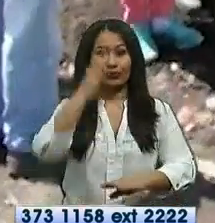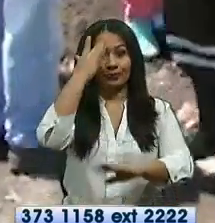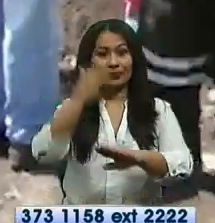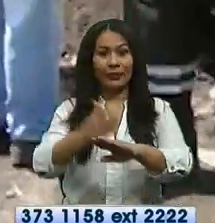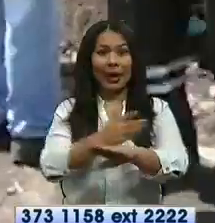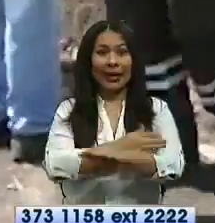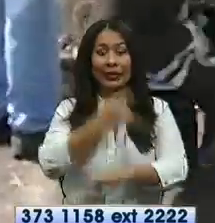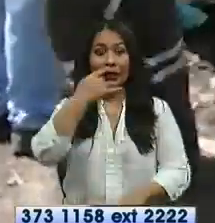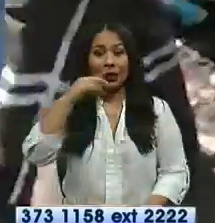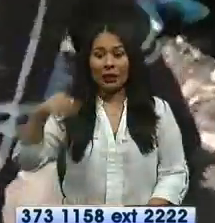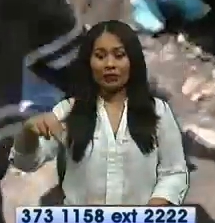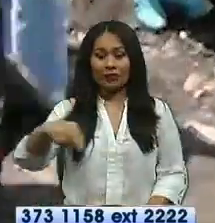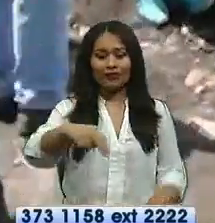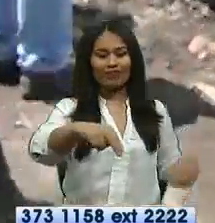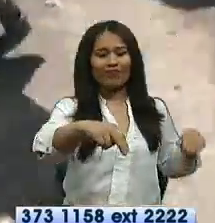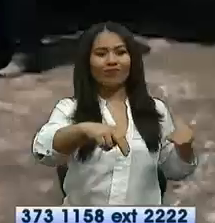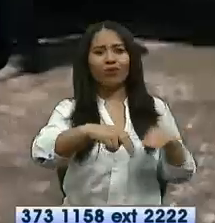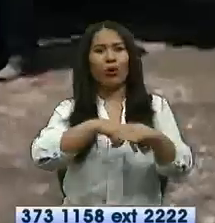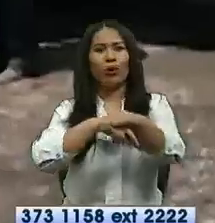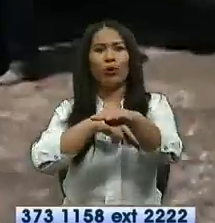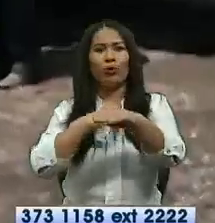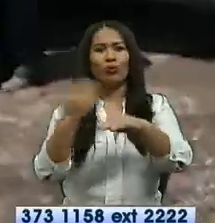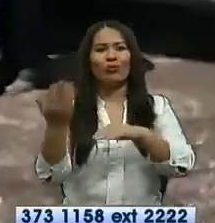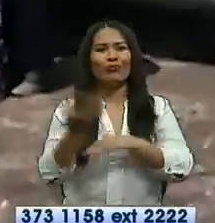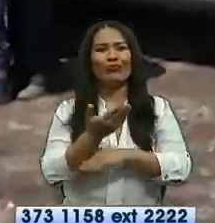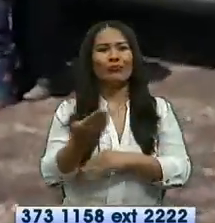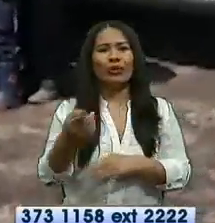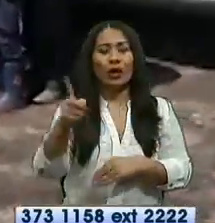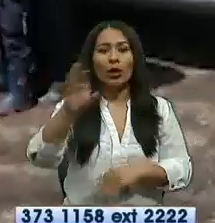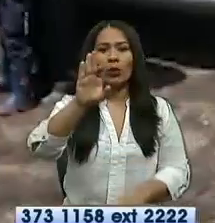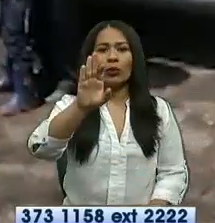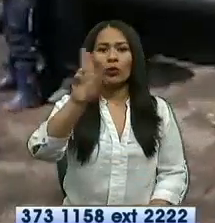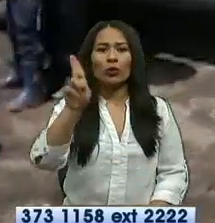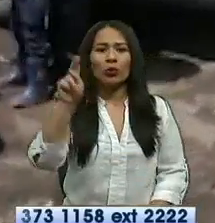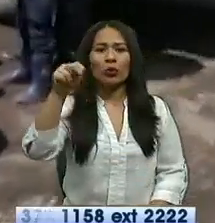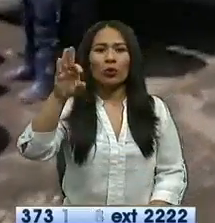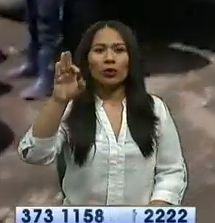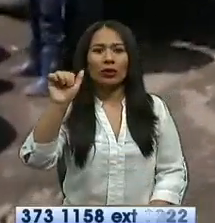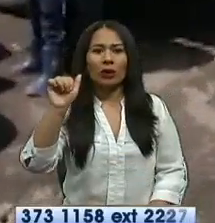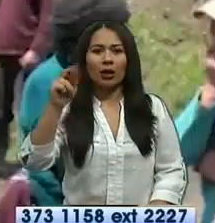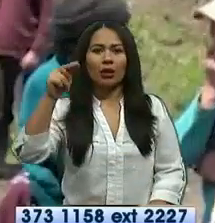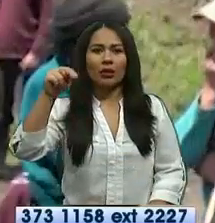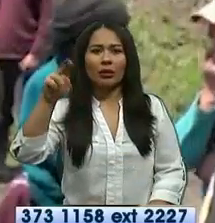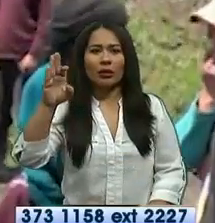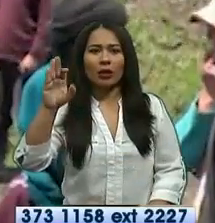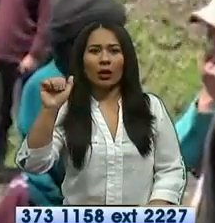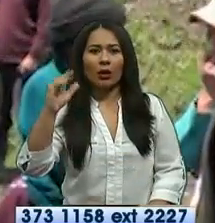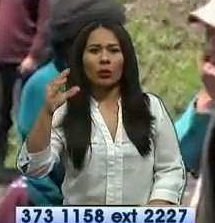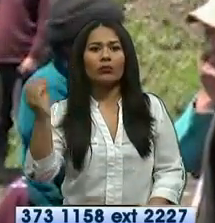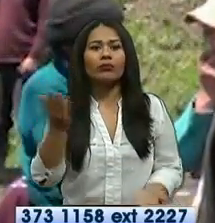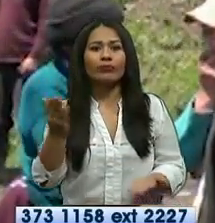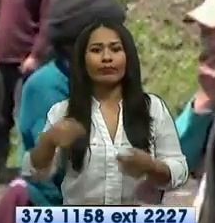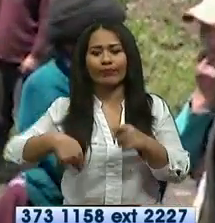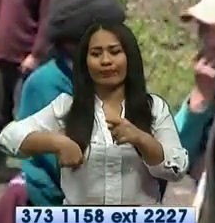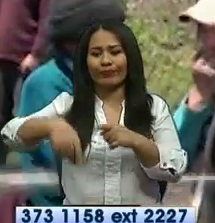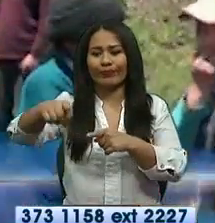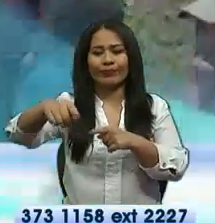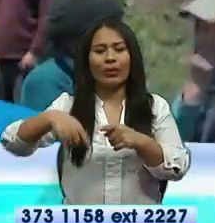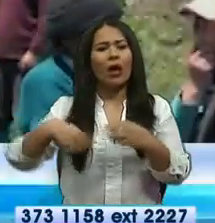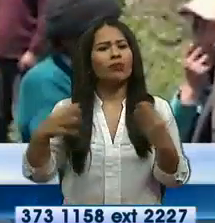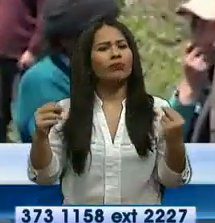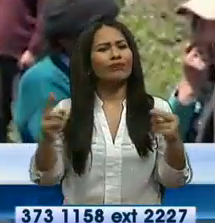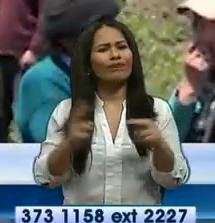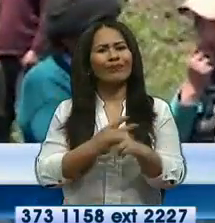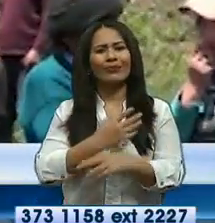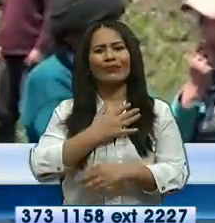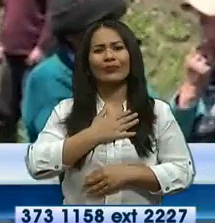antes habría muerto tras ser arrollado en el sector de Tuntatacto, Panamericana Norte. Donde lamentablemente se involucraron un